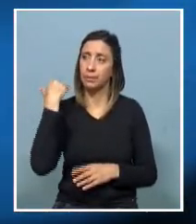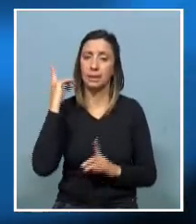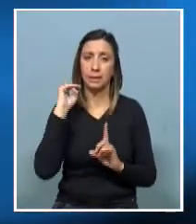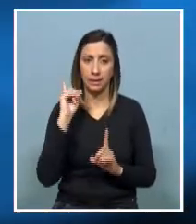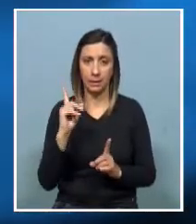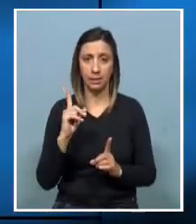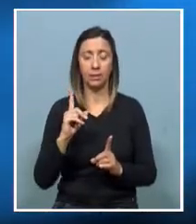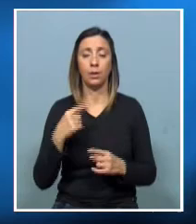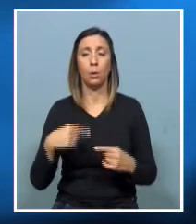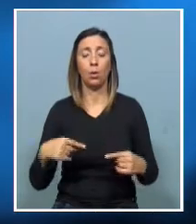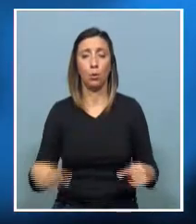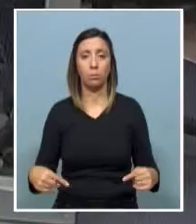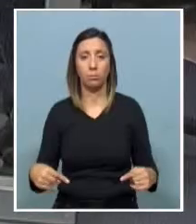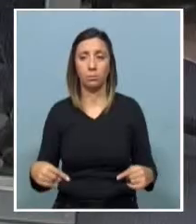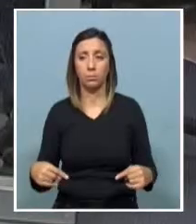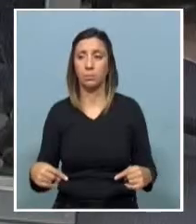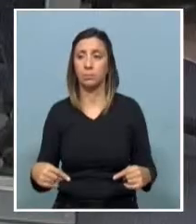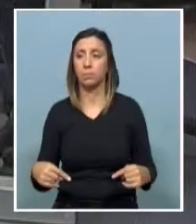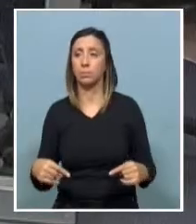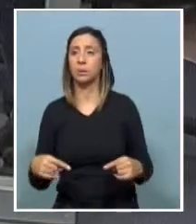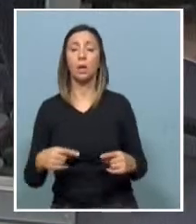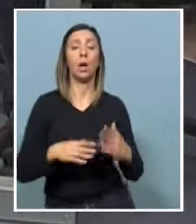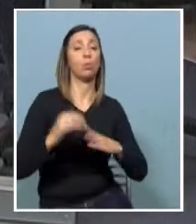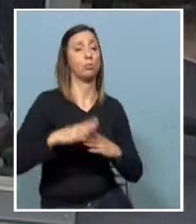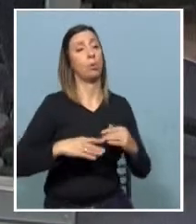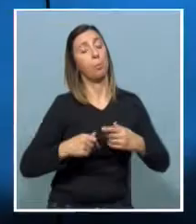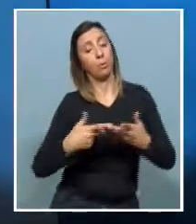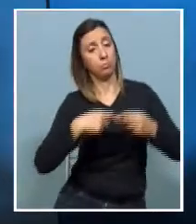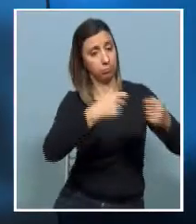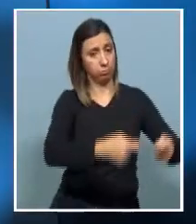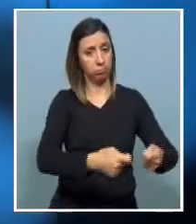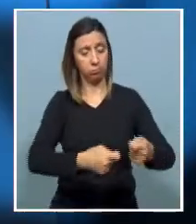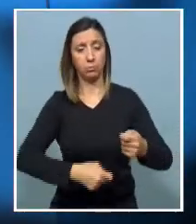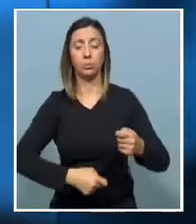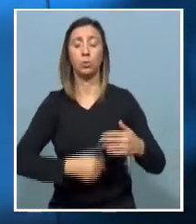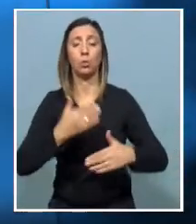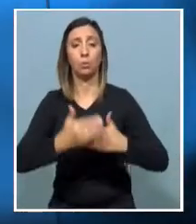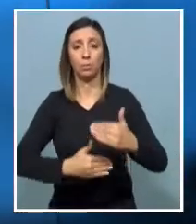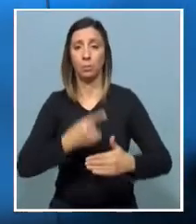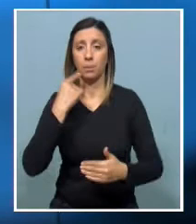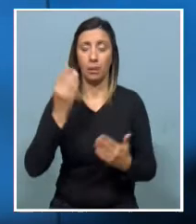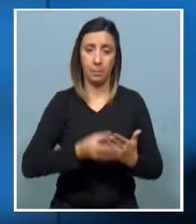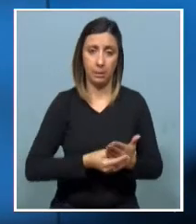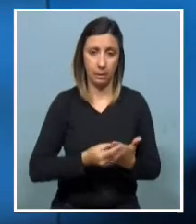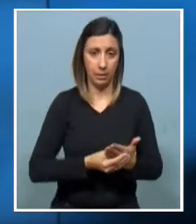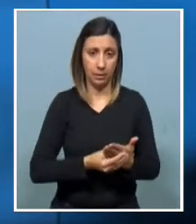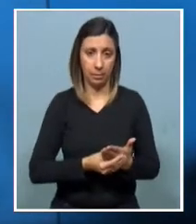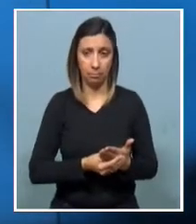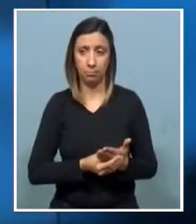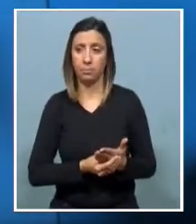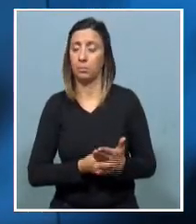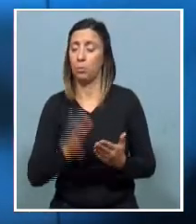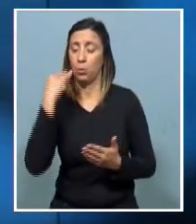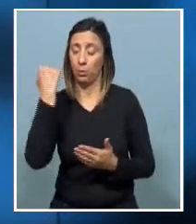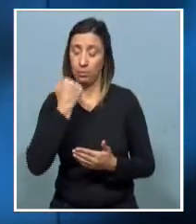es un pliego que ya está en pasado a obra pública, verdaderamente con un avance, como lo hablábamos con el ministro Tomasevic, muy